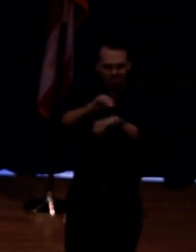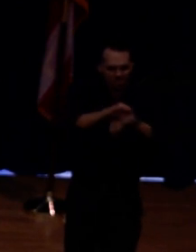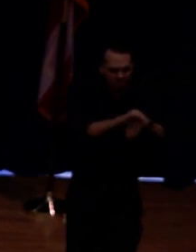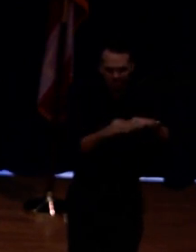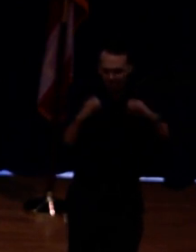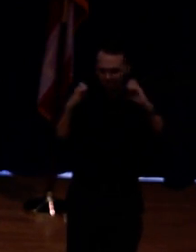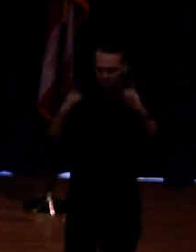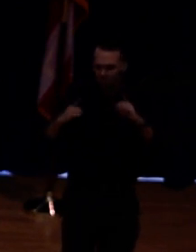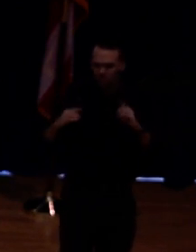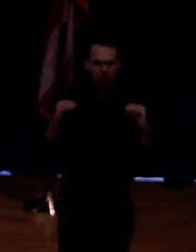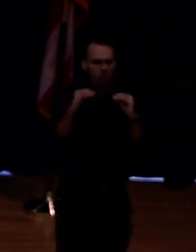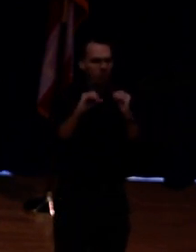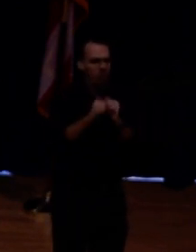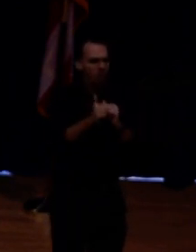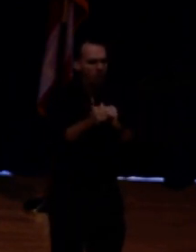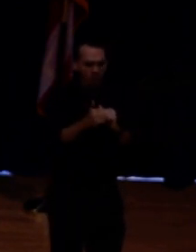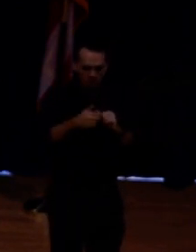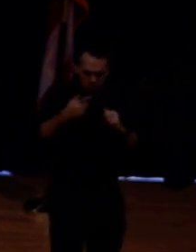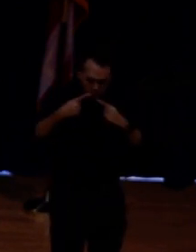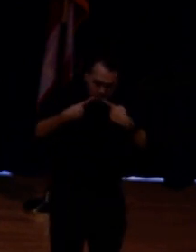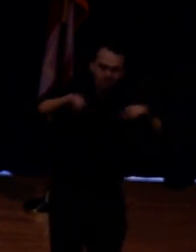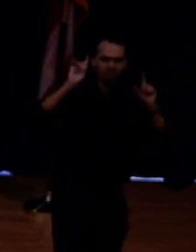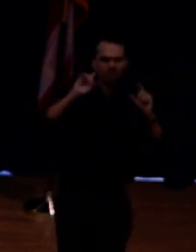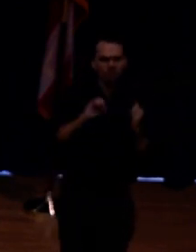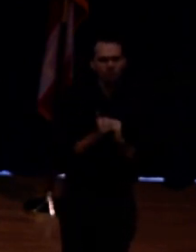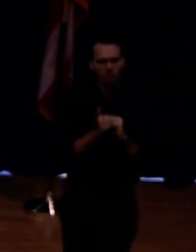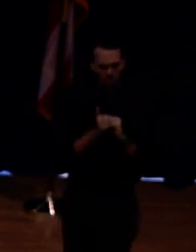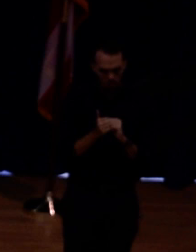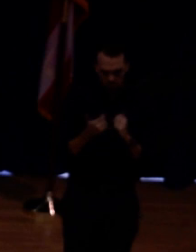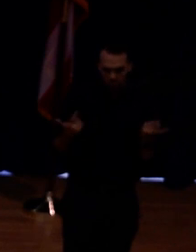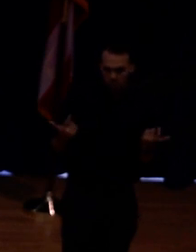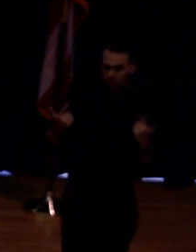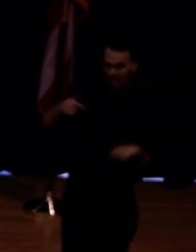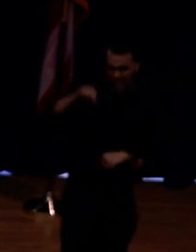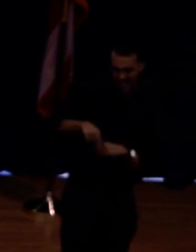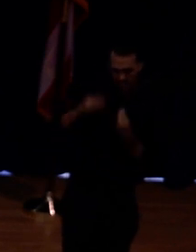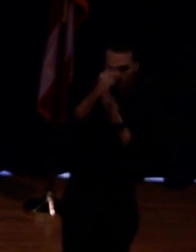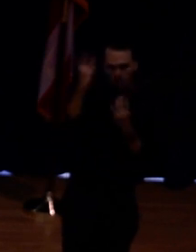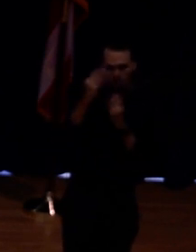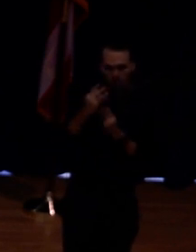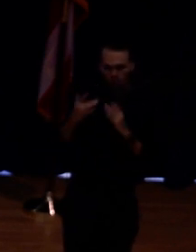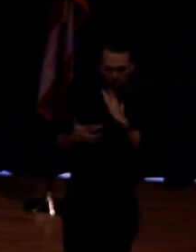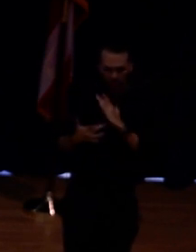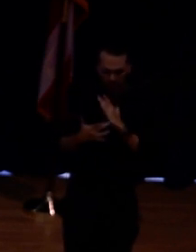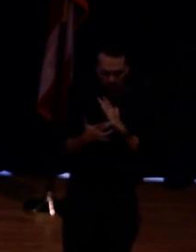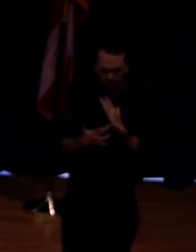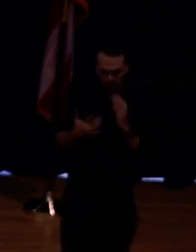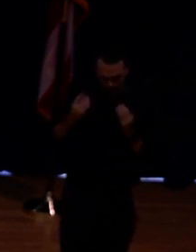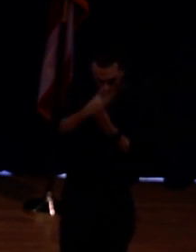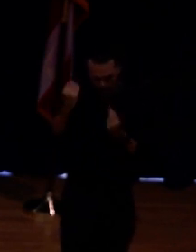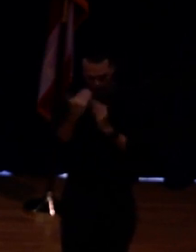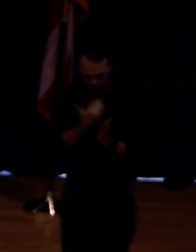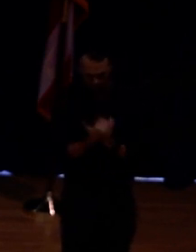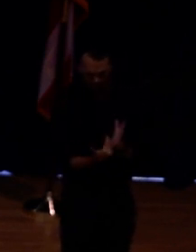técnica de cómo lograr esa visión. Dentro de esa información técnica sale el reporte de Sol Más Techos de